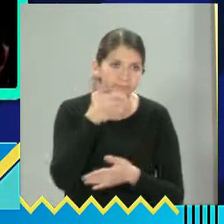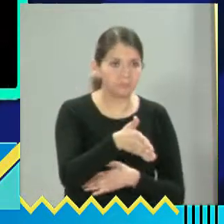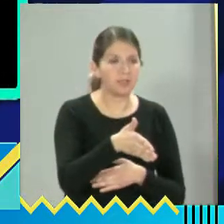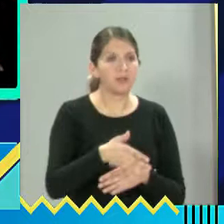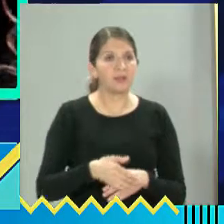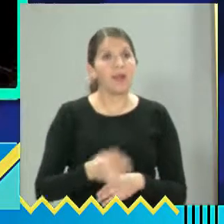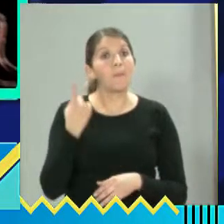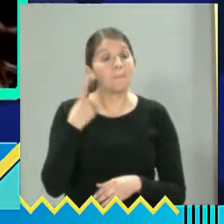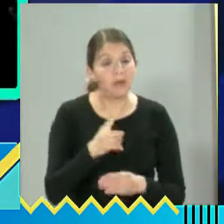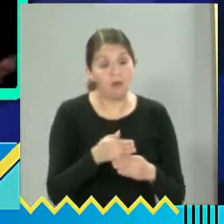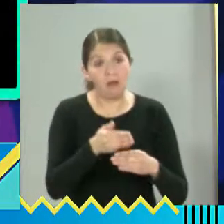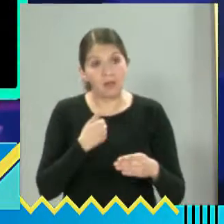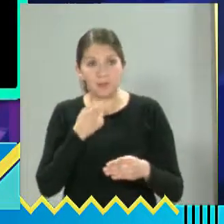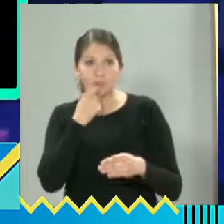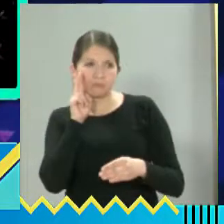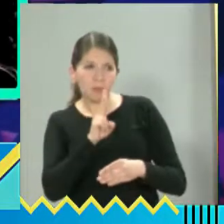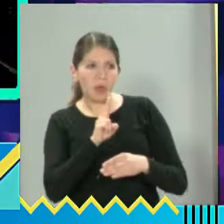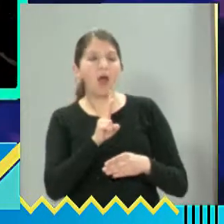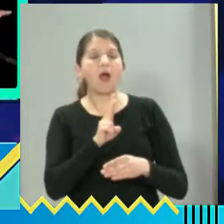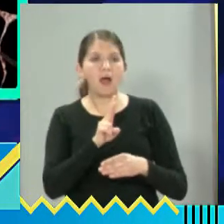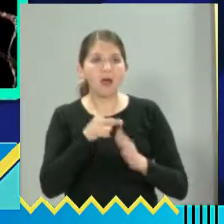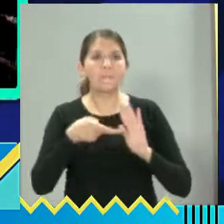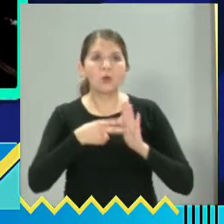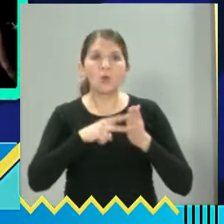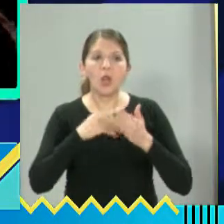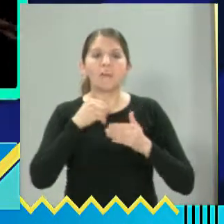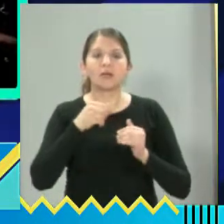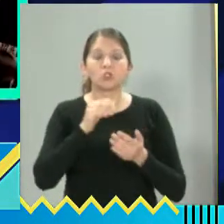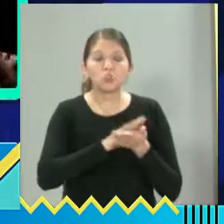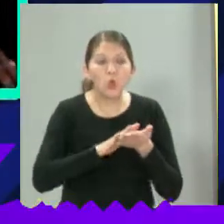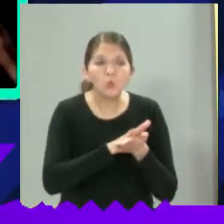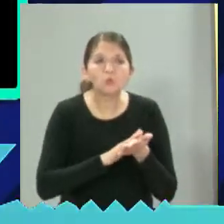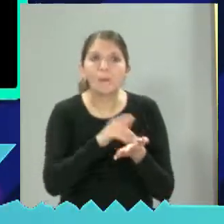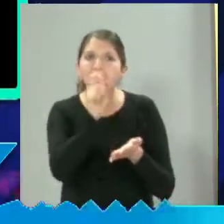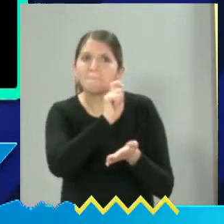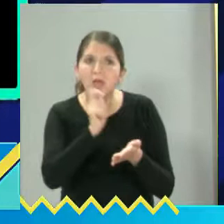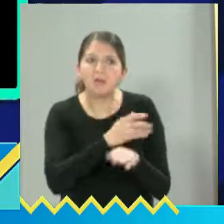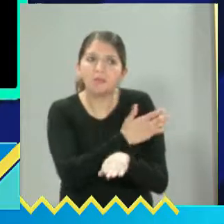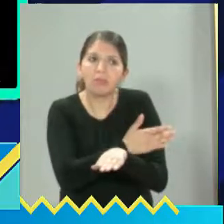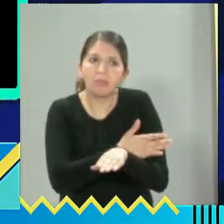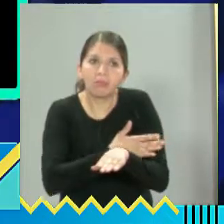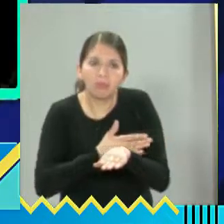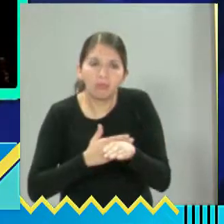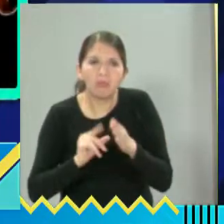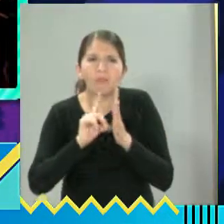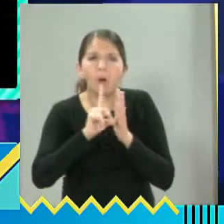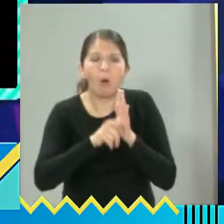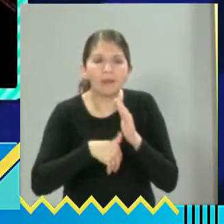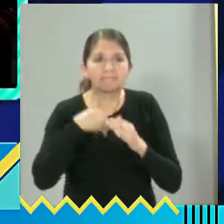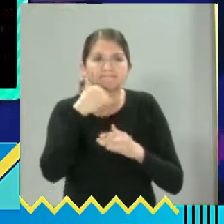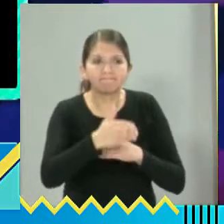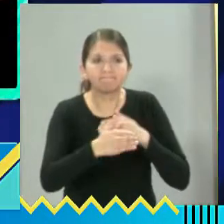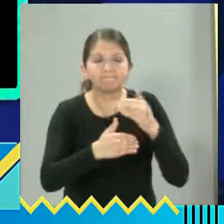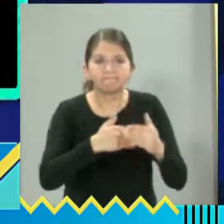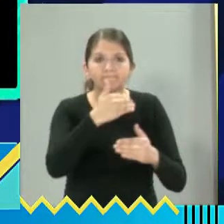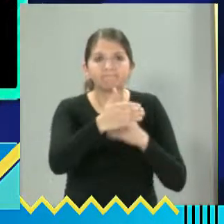ya vemos que esto va a ser un proceso, que va a llevar meses, que nos va a costar, que creo que todos tenemos que hacer un esfuerzo,